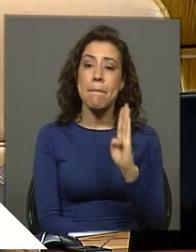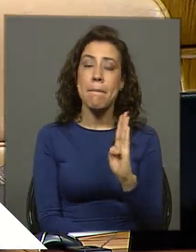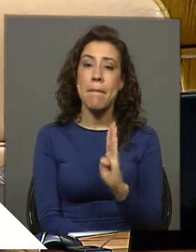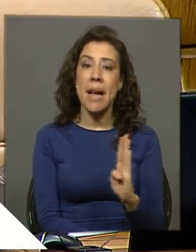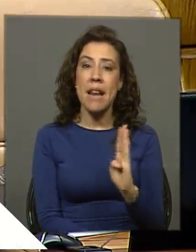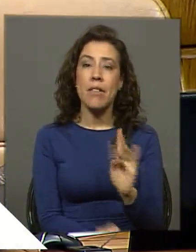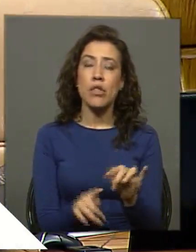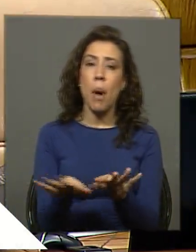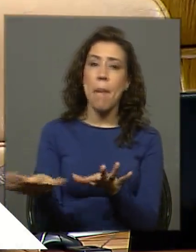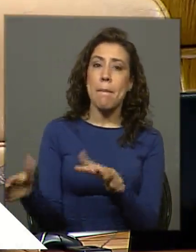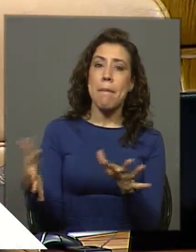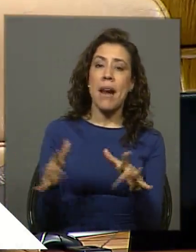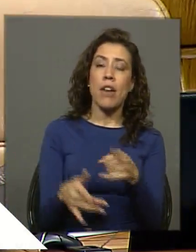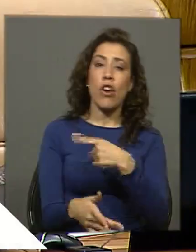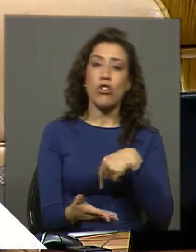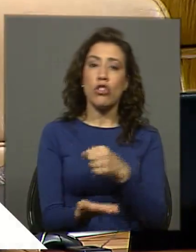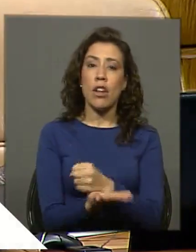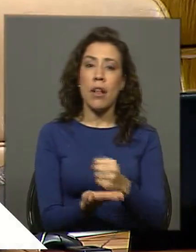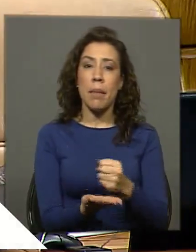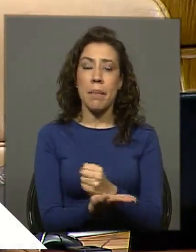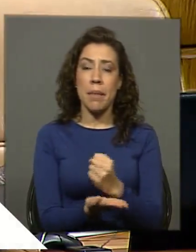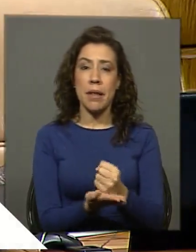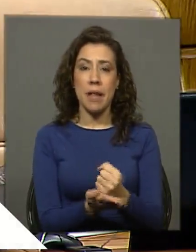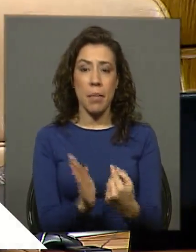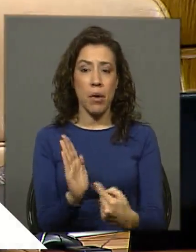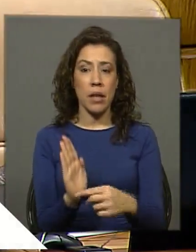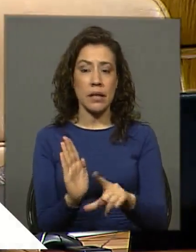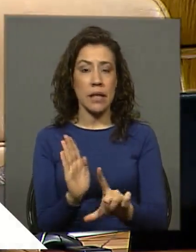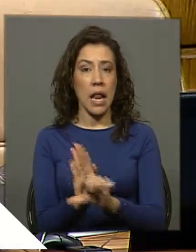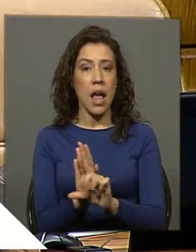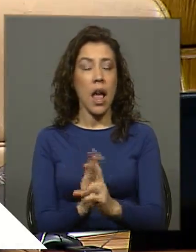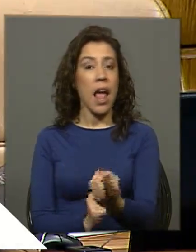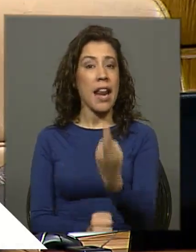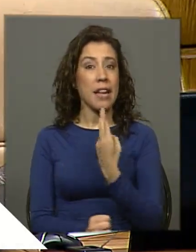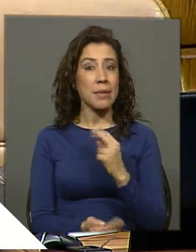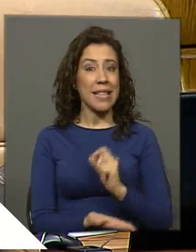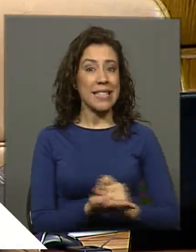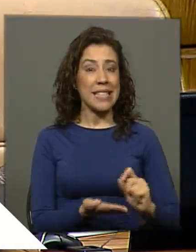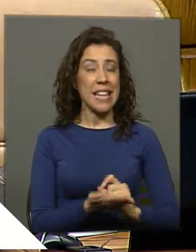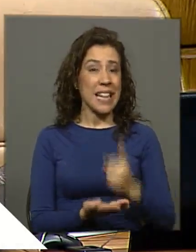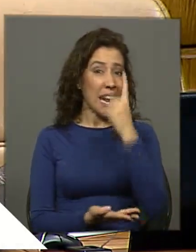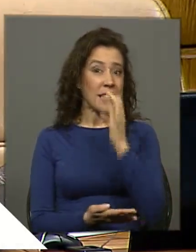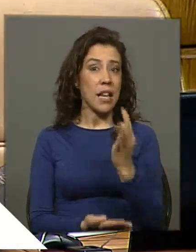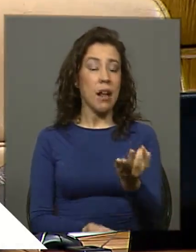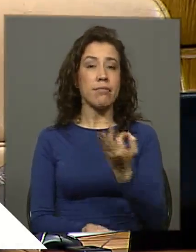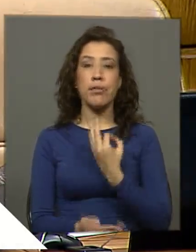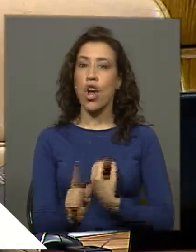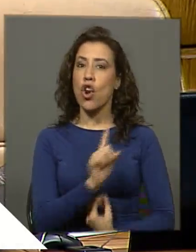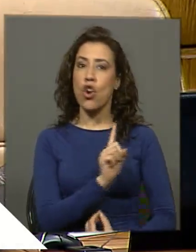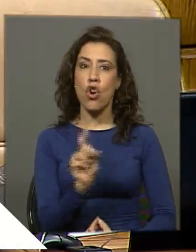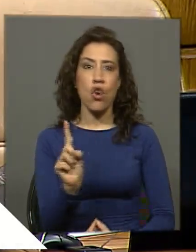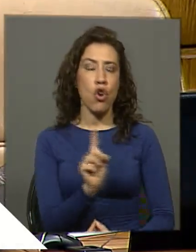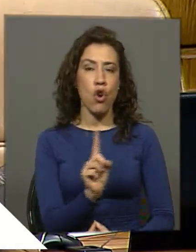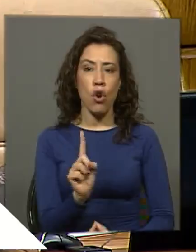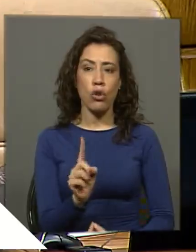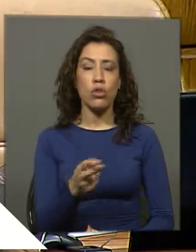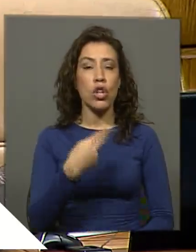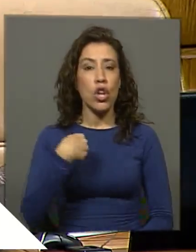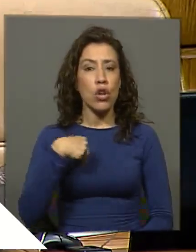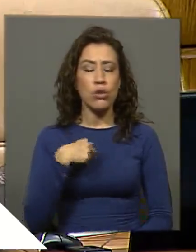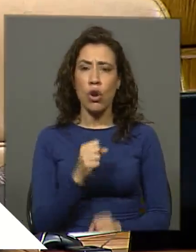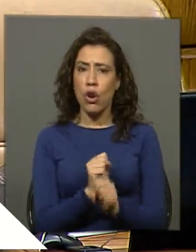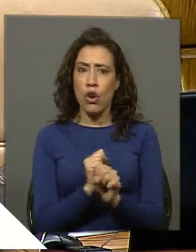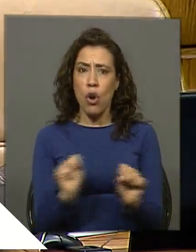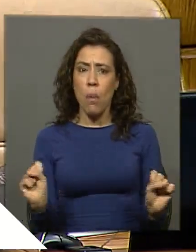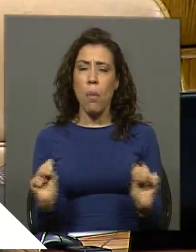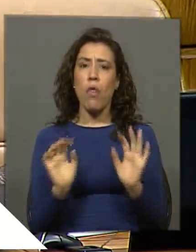similar a lo que estamos tramitando en esta ley la respuesta del secretario formal es no y por lo tanto nosotros no nos